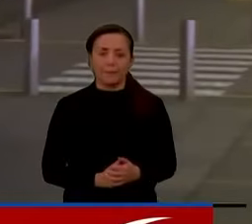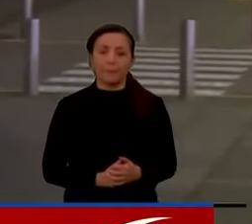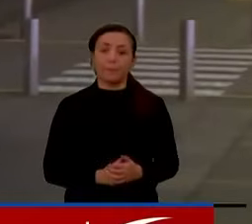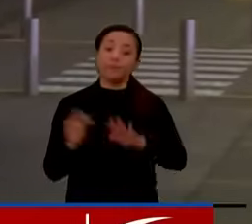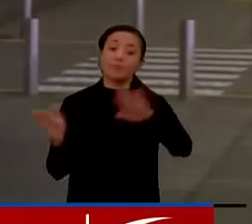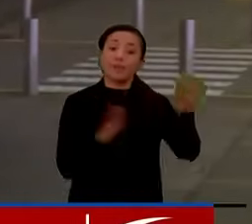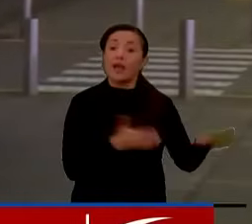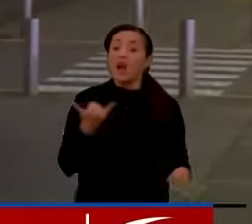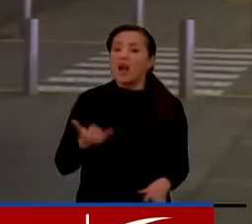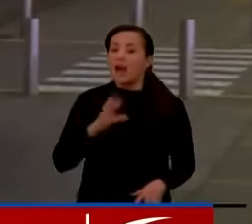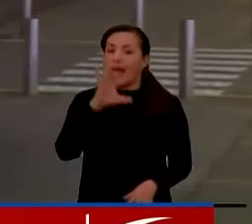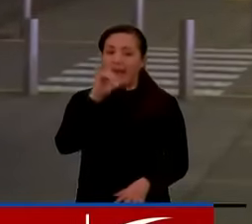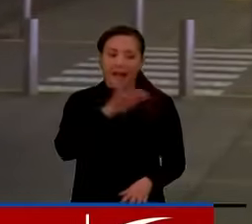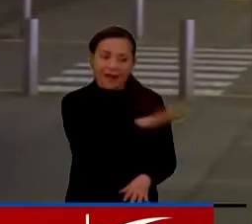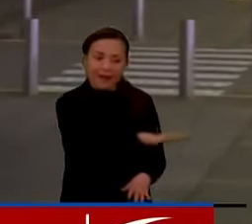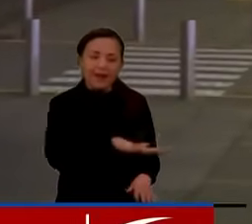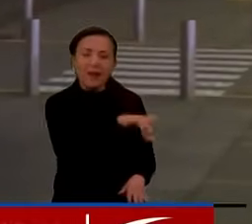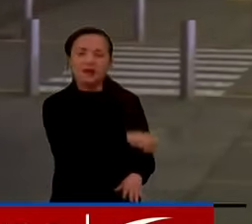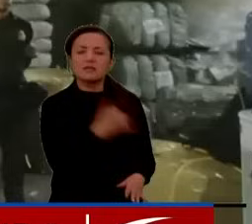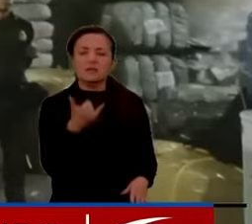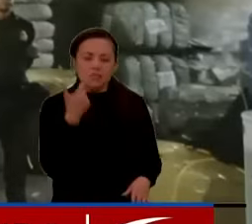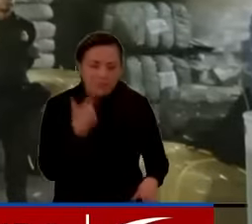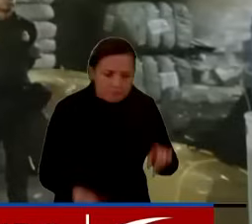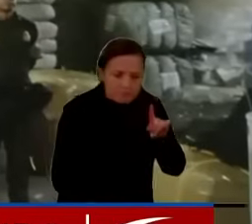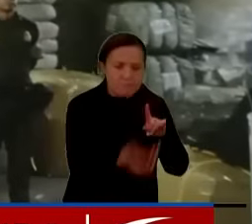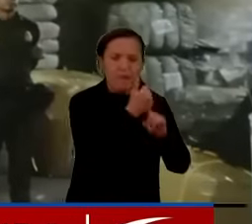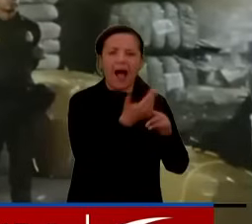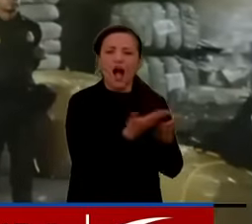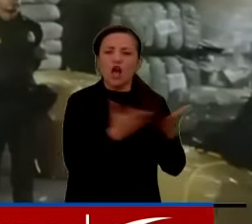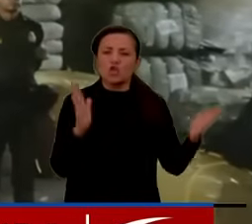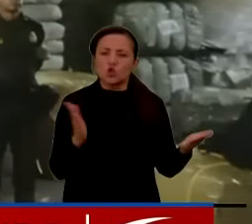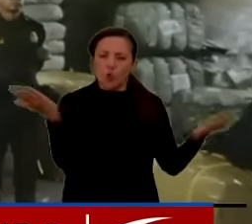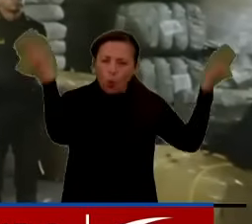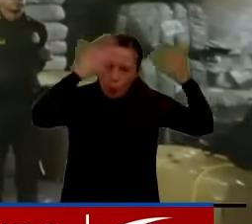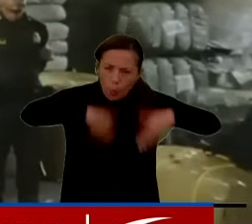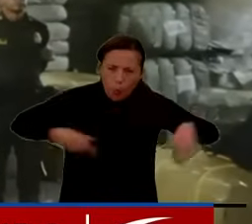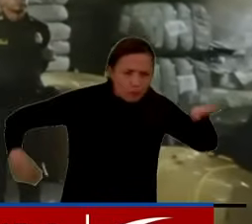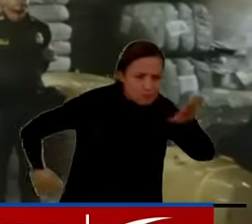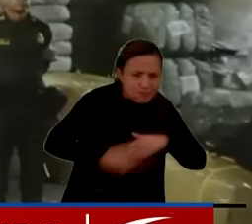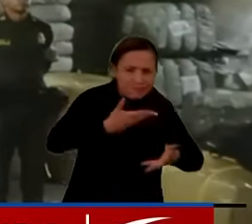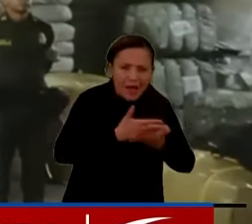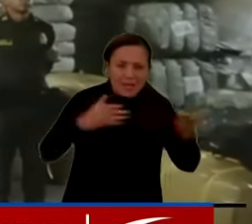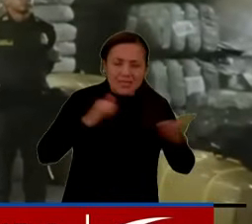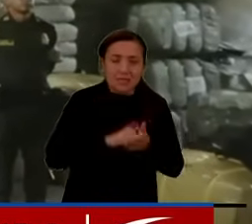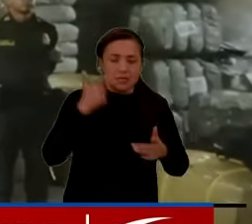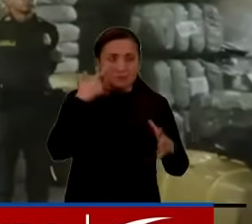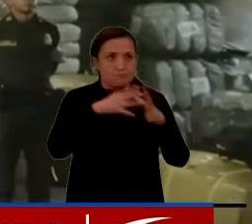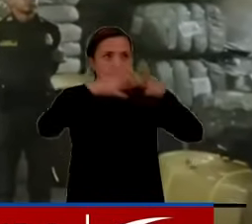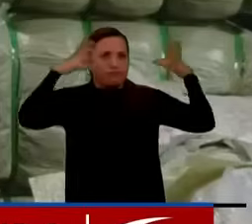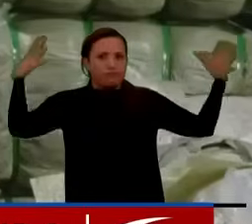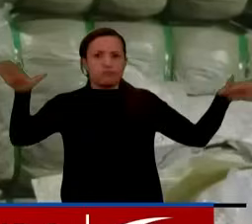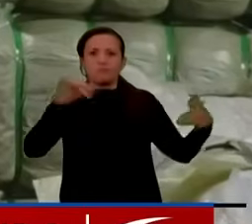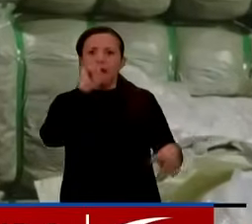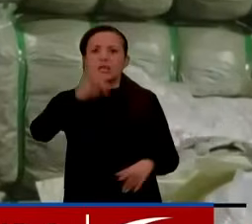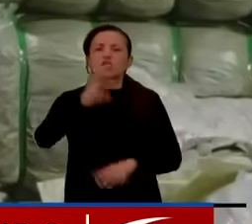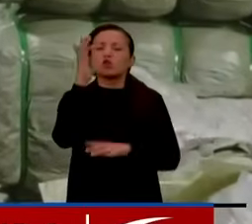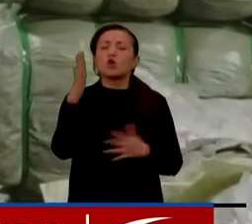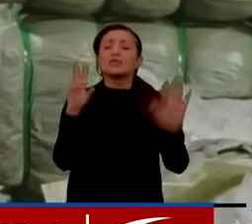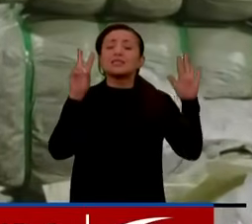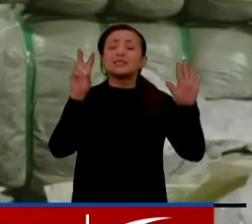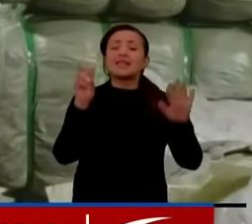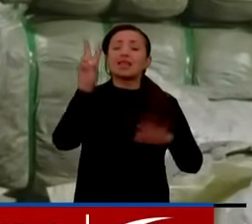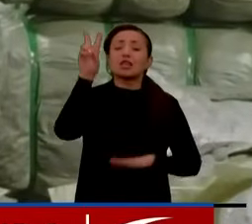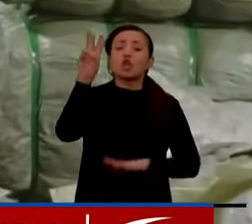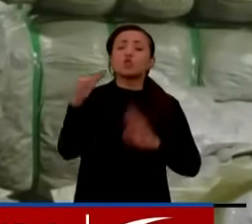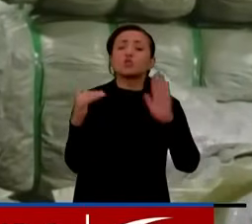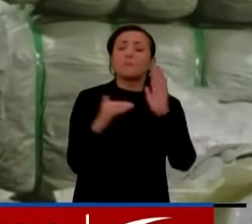A esta hora en Cali es noticia la incautación de mercancía de contrabando, que sería la más grande de la historia en Colombia, evaluada en 72 mil